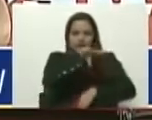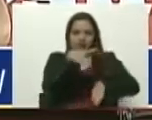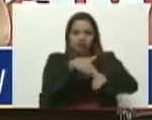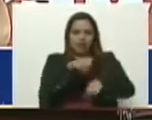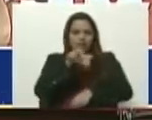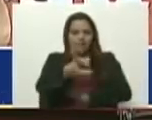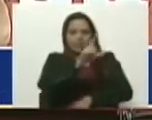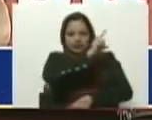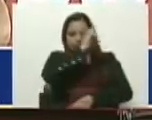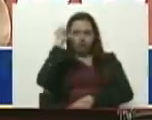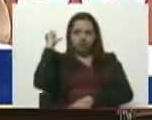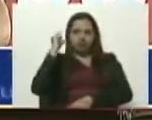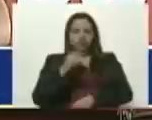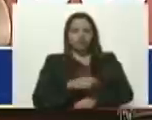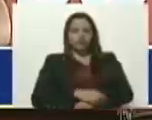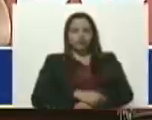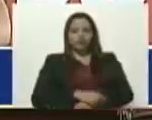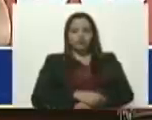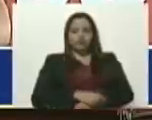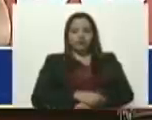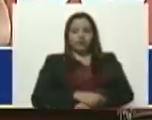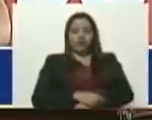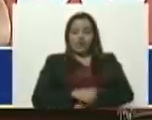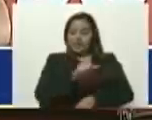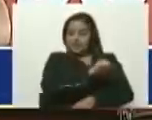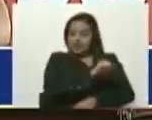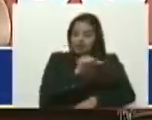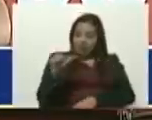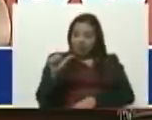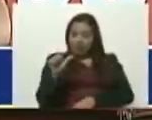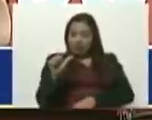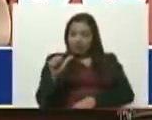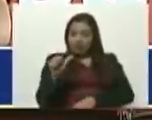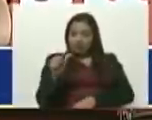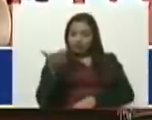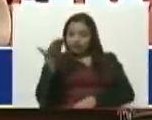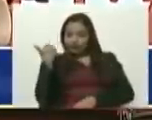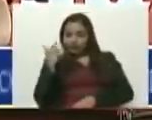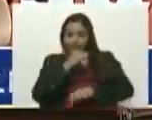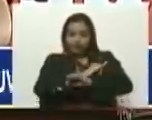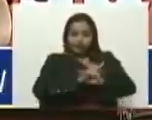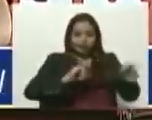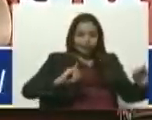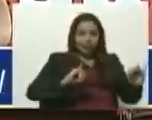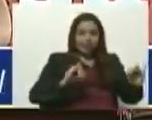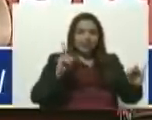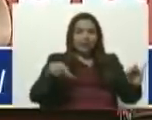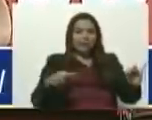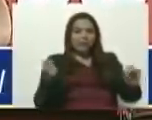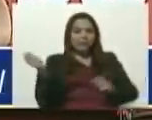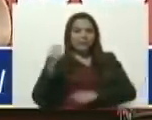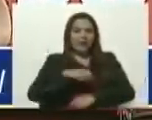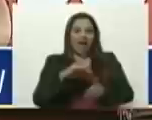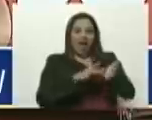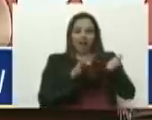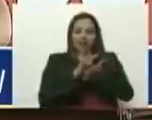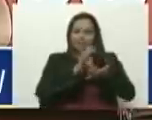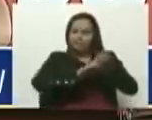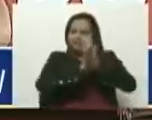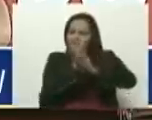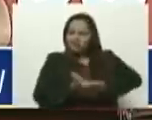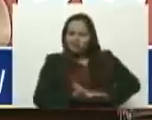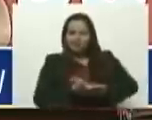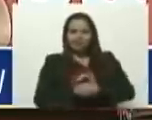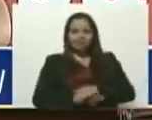partido una semana que ha concluido se ha ido también el mes de abril media abril